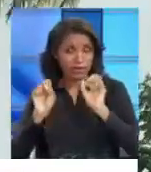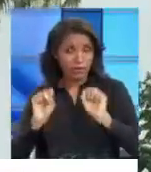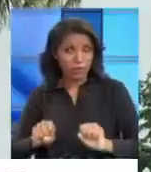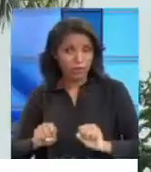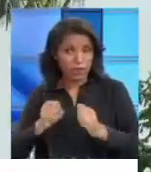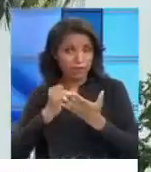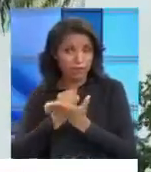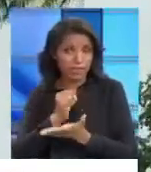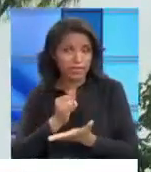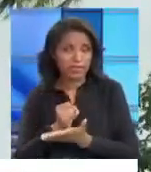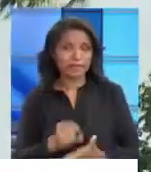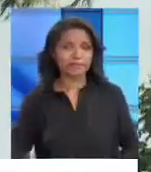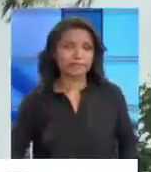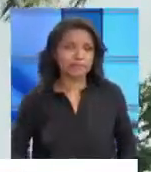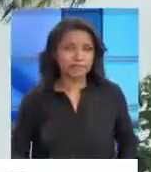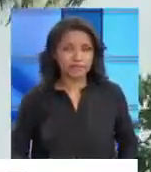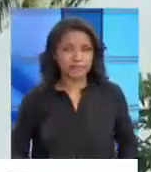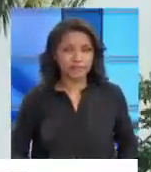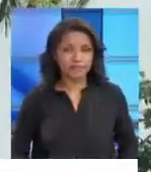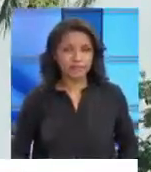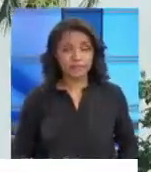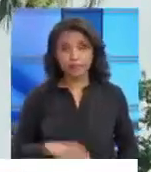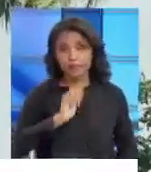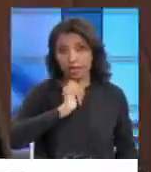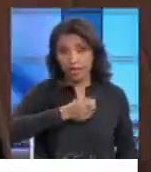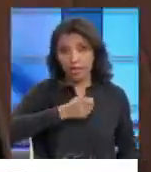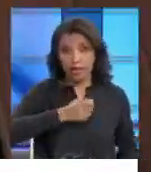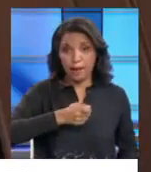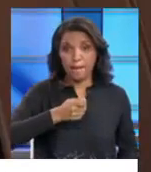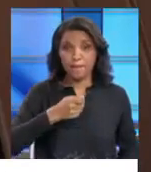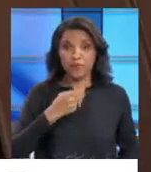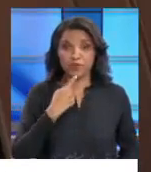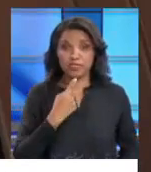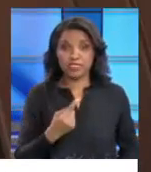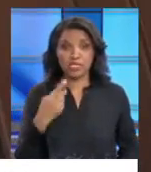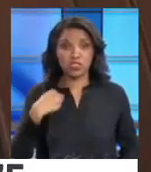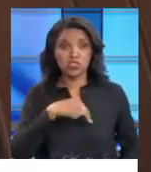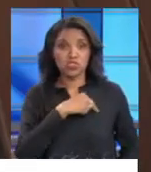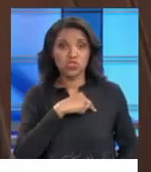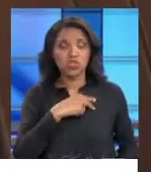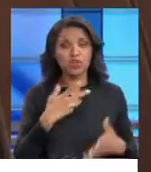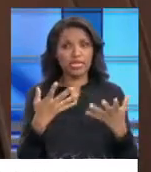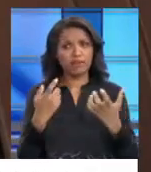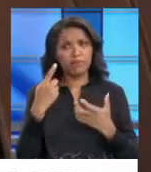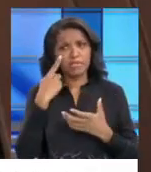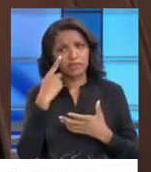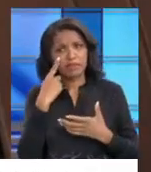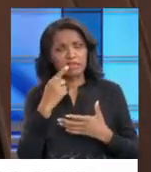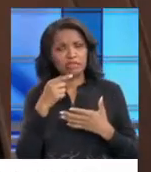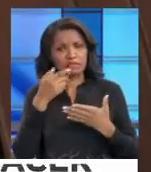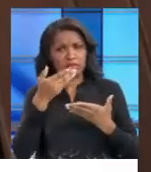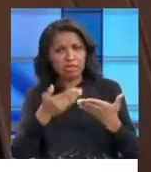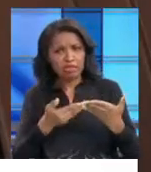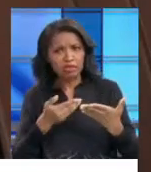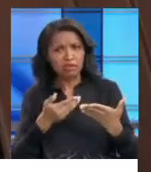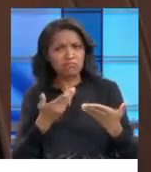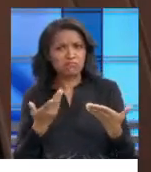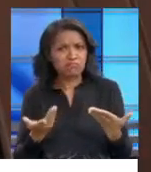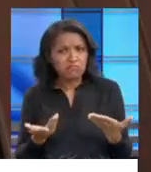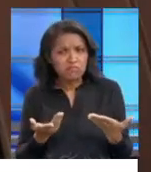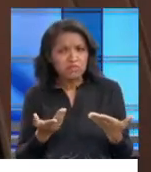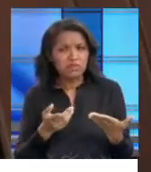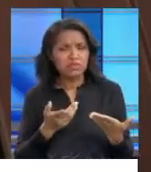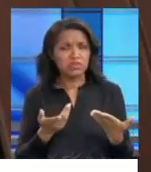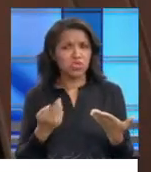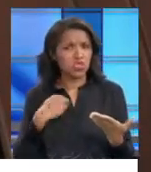proceso. Entonces nosotros consideramos que la Sala Tercera debe revisar si es legal o no lo que se ha hecho. Nosotros consideramos que no es legal y sobre